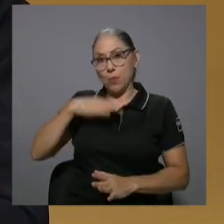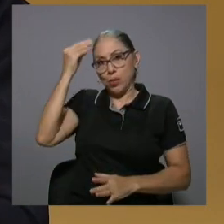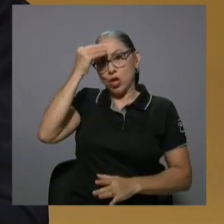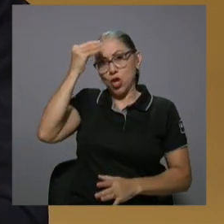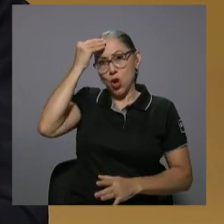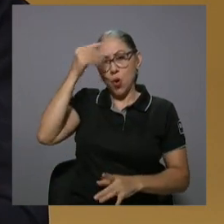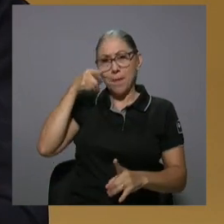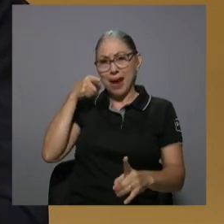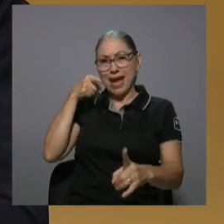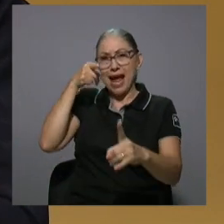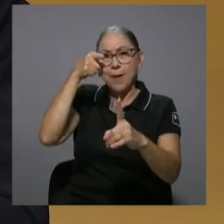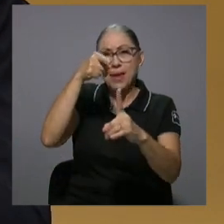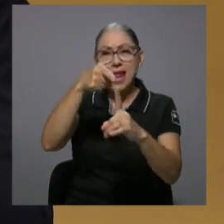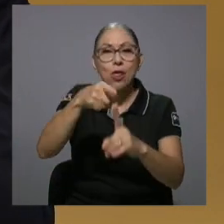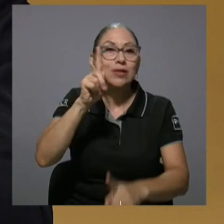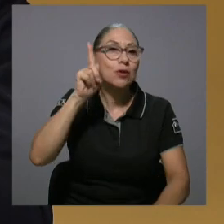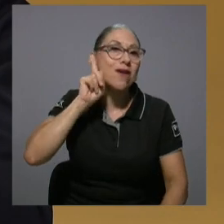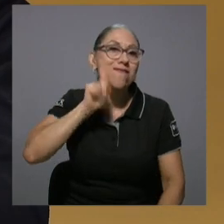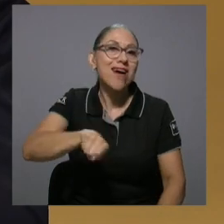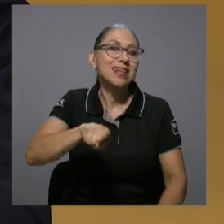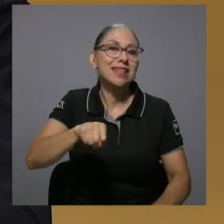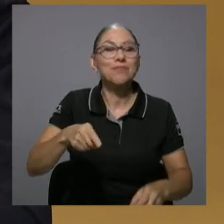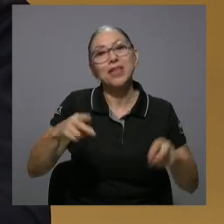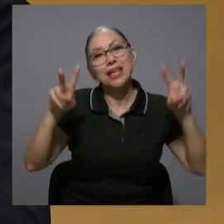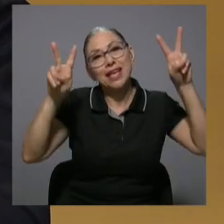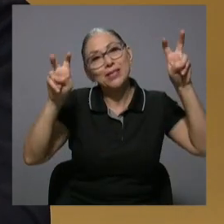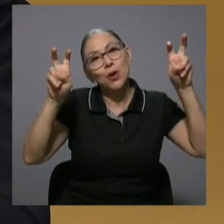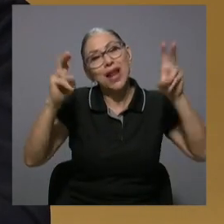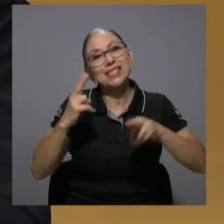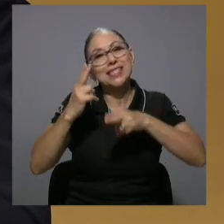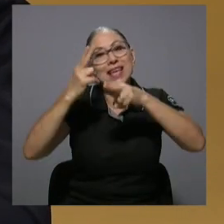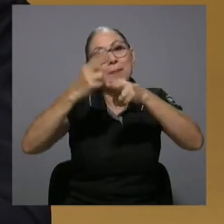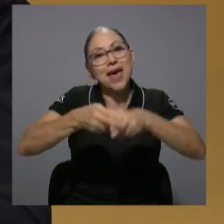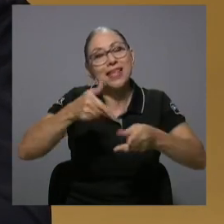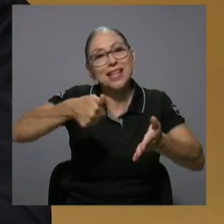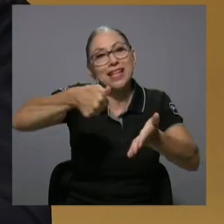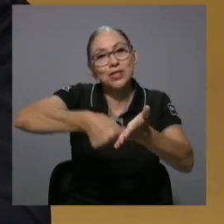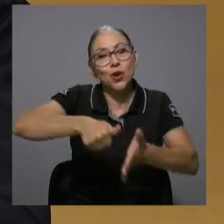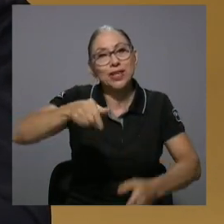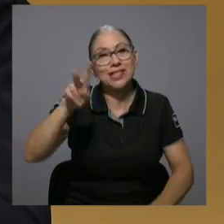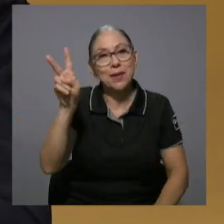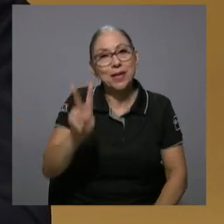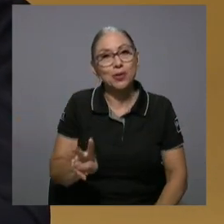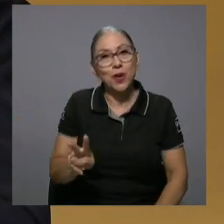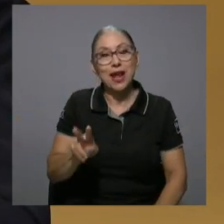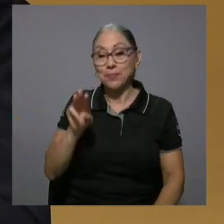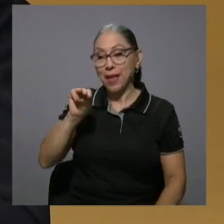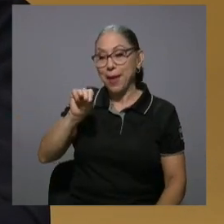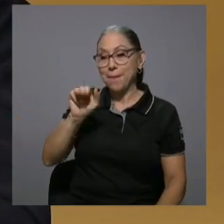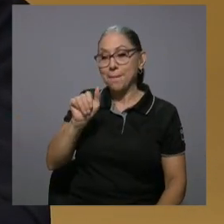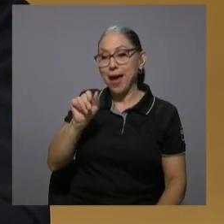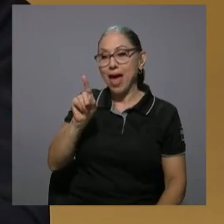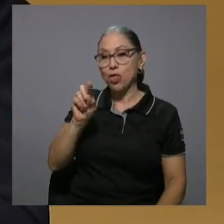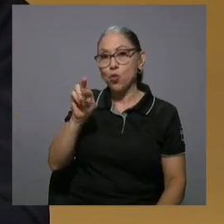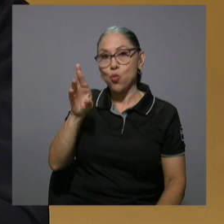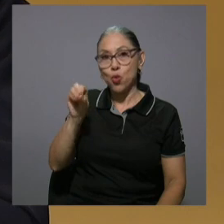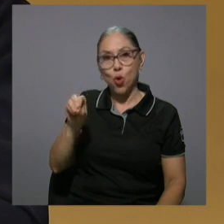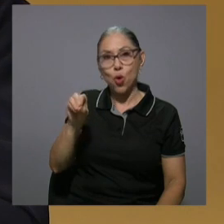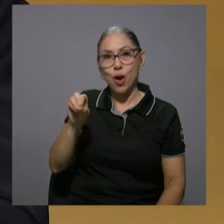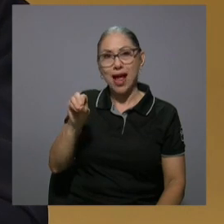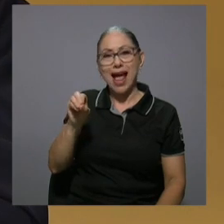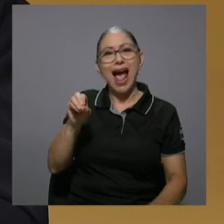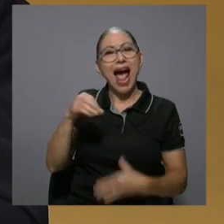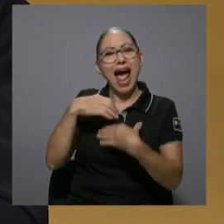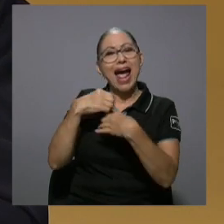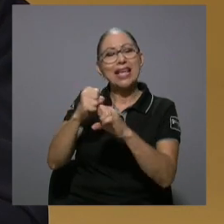ser una farsa, que son las llamadas elecciones en Venezuela, que Maduro ha hecho todo lo